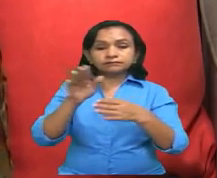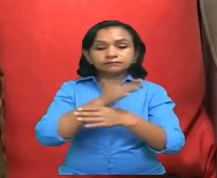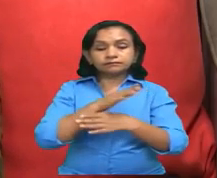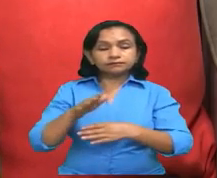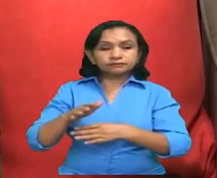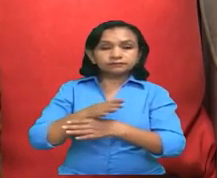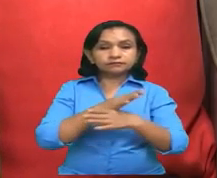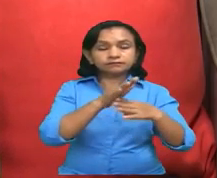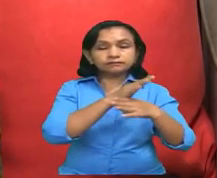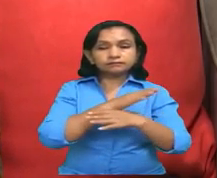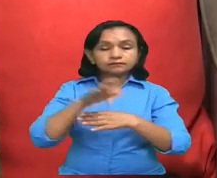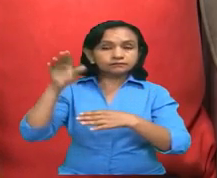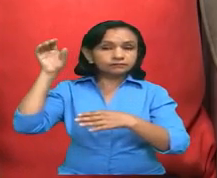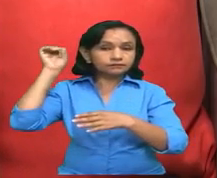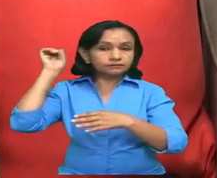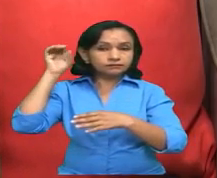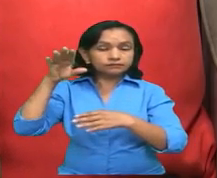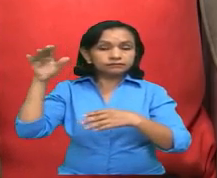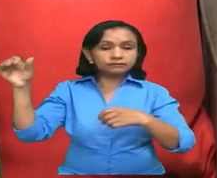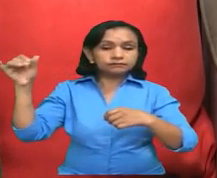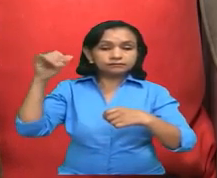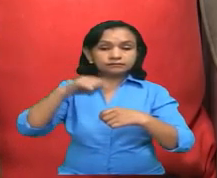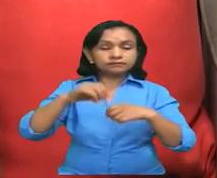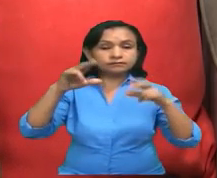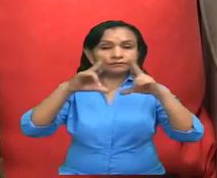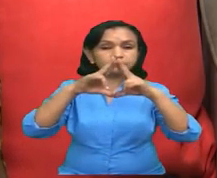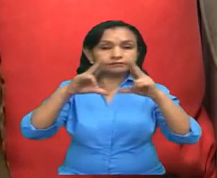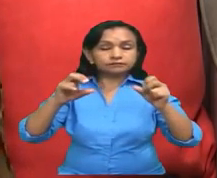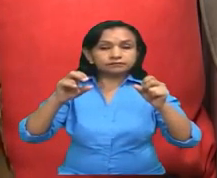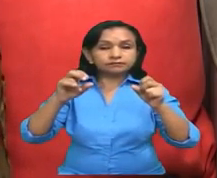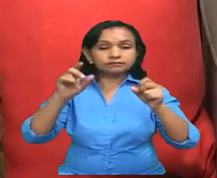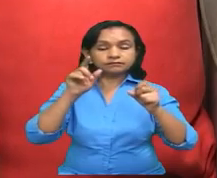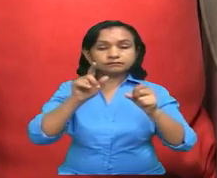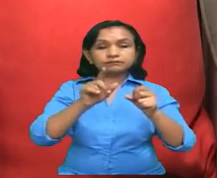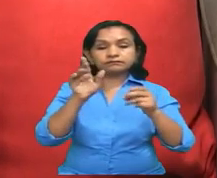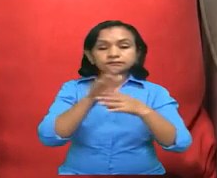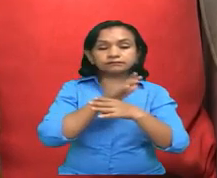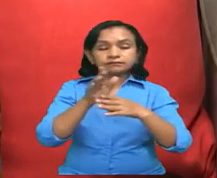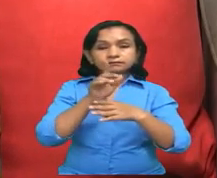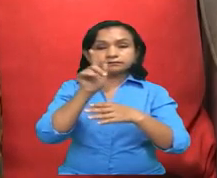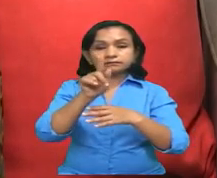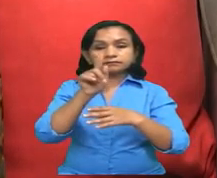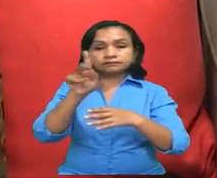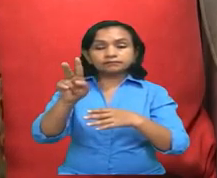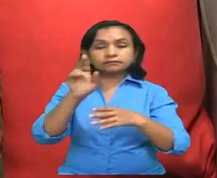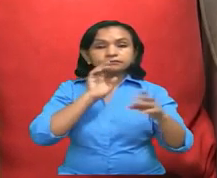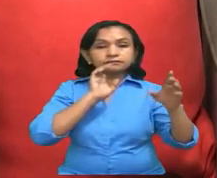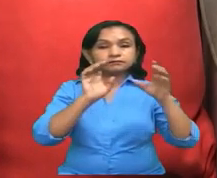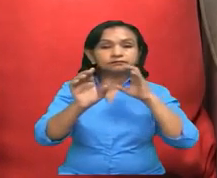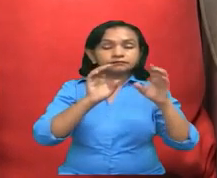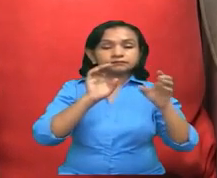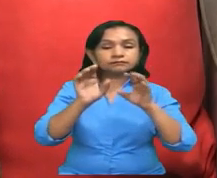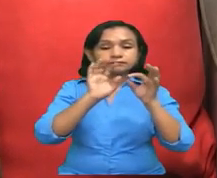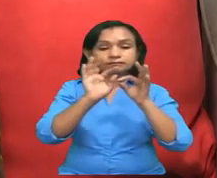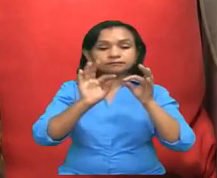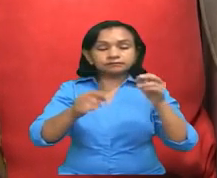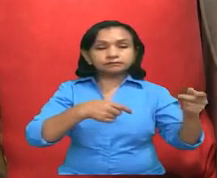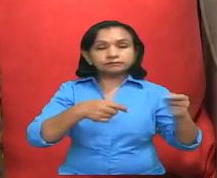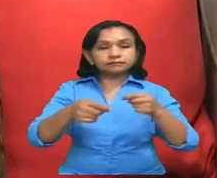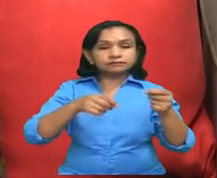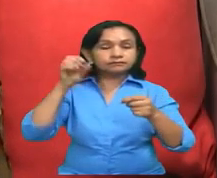eran muy pocos días. ¿Cómo organizaron esta parte? Vamos a hacer una pausa y cuando regresemos vamos a hablar sobre estas giras turísticas que se hicieron